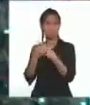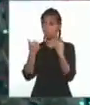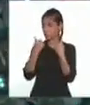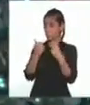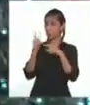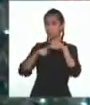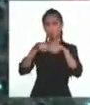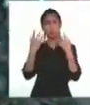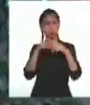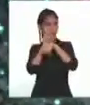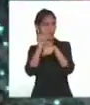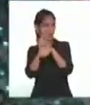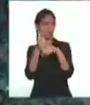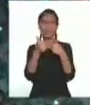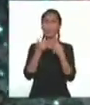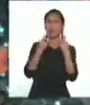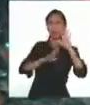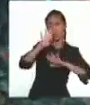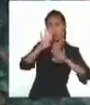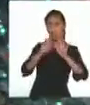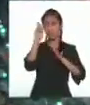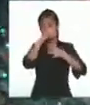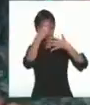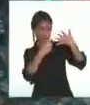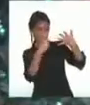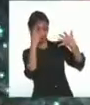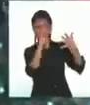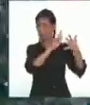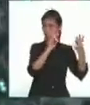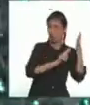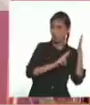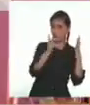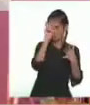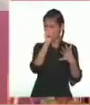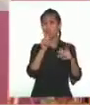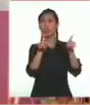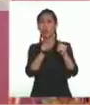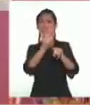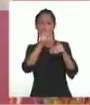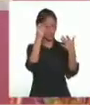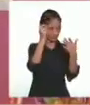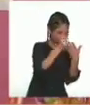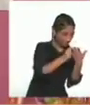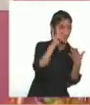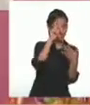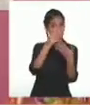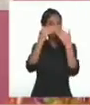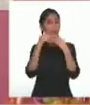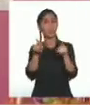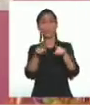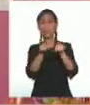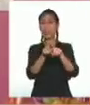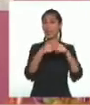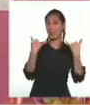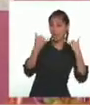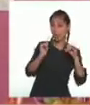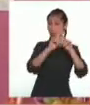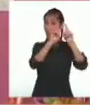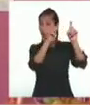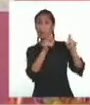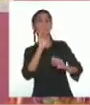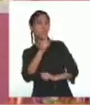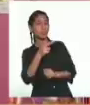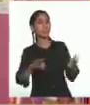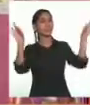se ha ofrecido a ayudarte. Algunas veces lo difícil no son las reglas del juego, sino resolver los retos. En el juego de preguntas y respuestas es importante hacer bien las